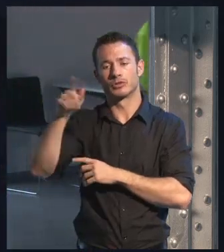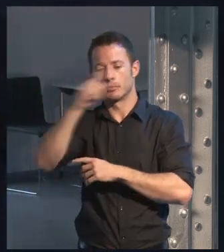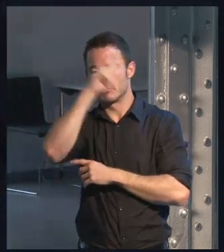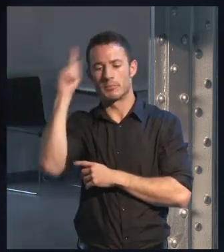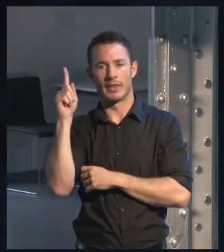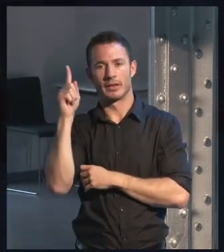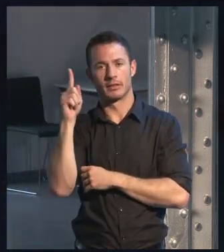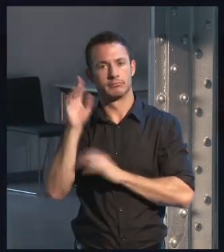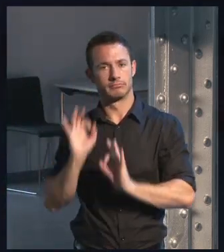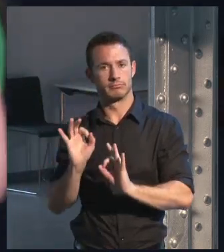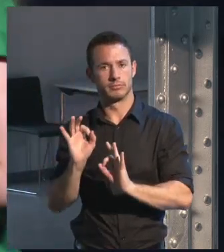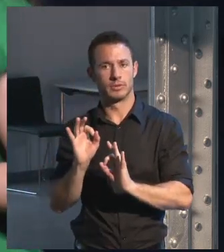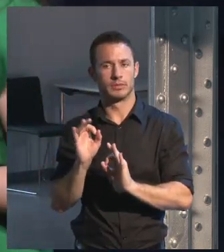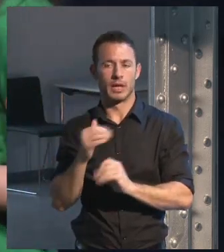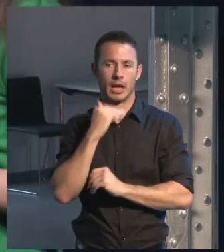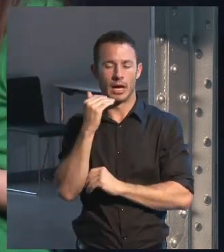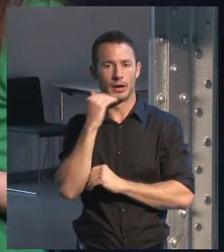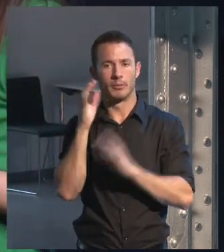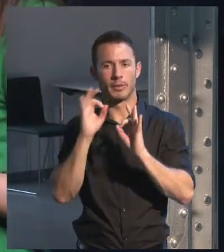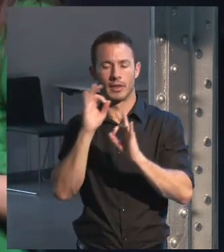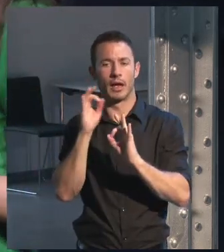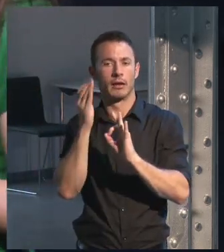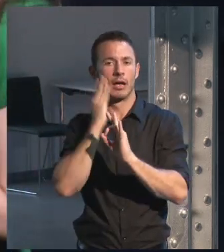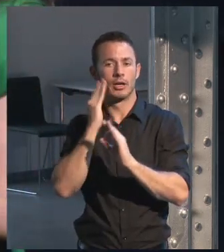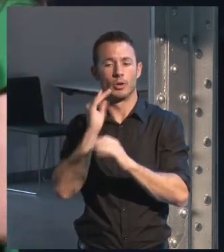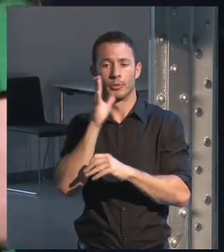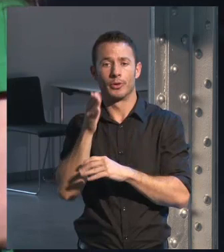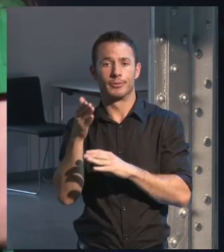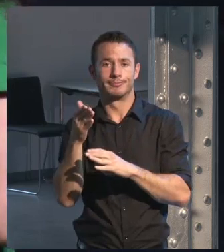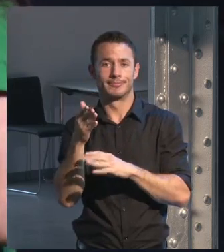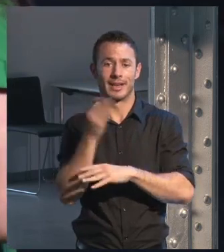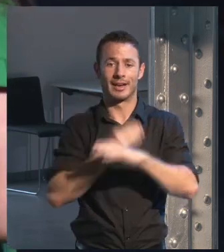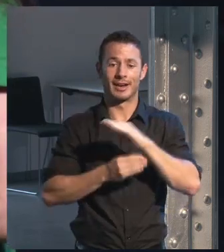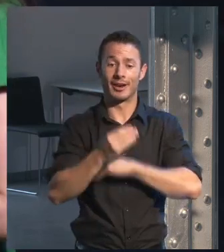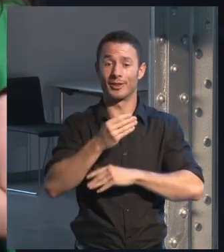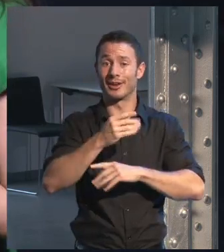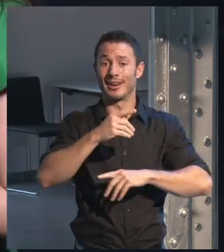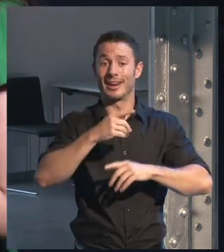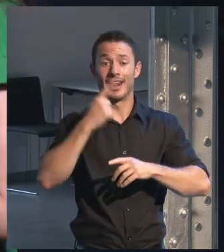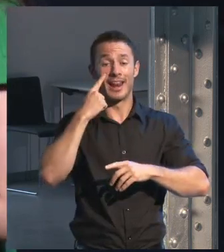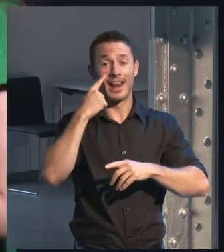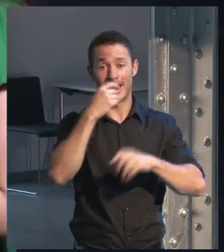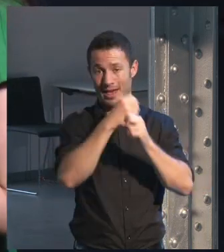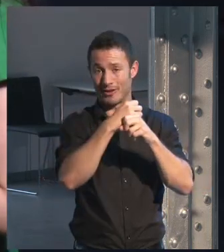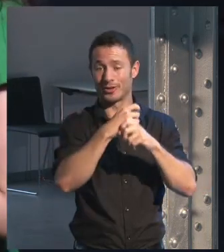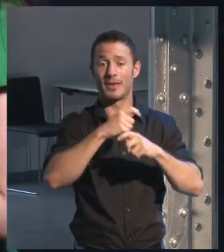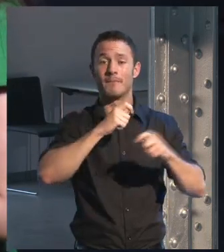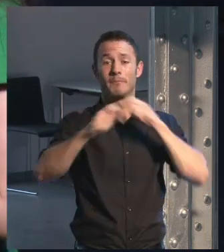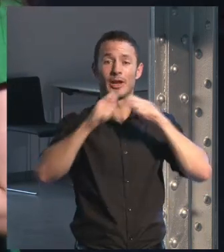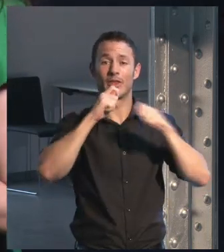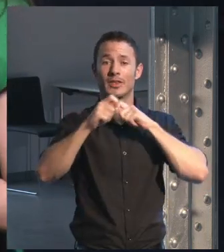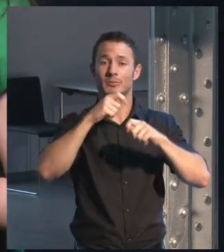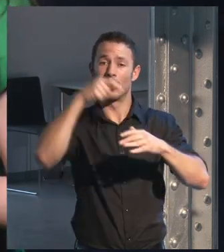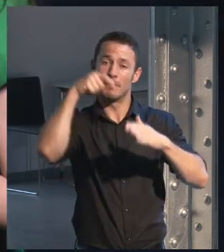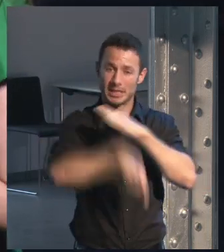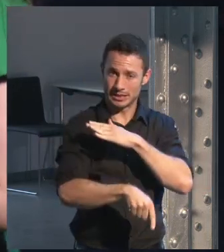le tenemos un cariño especial porque nació de nuestro laboratorio de periodismo inmersivo y la